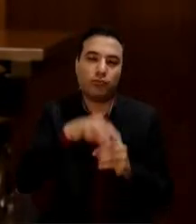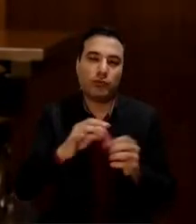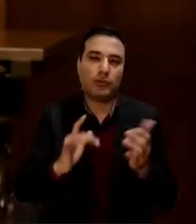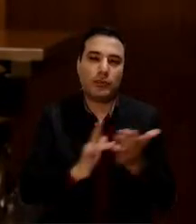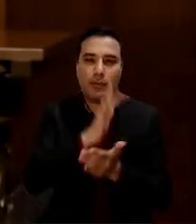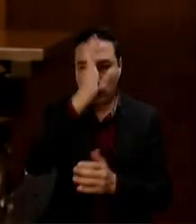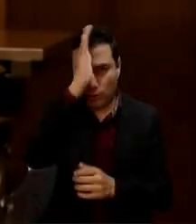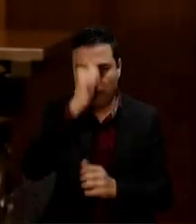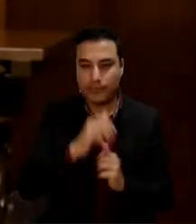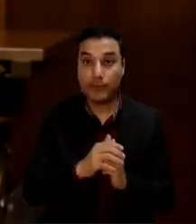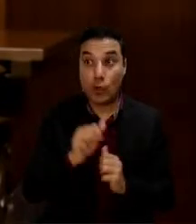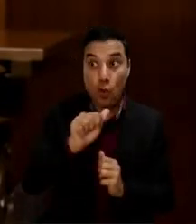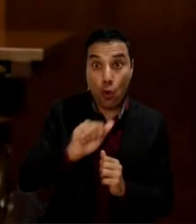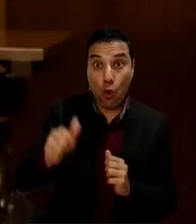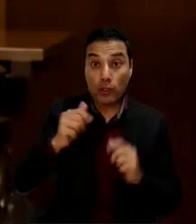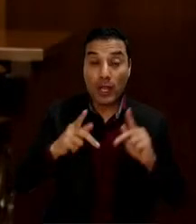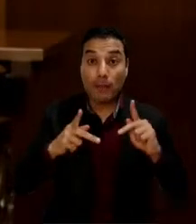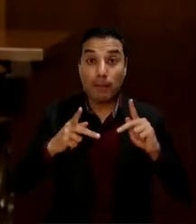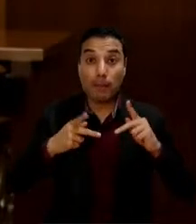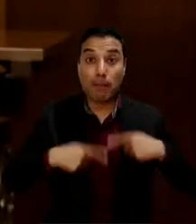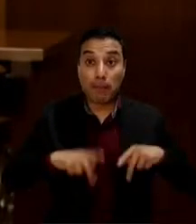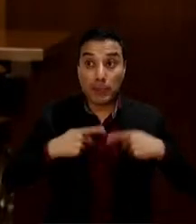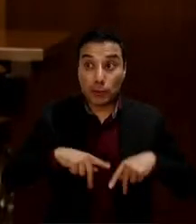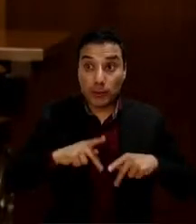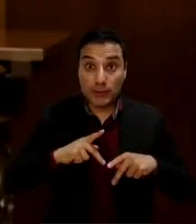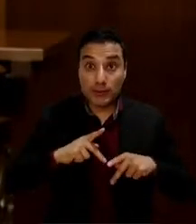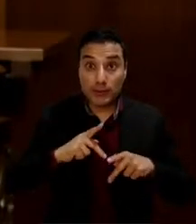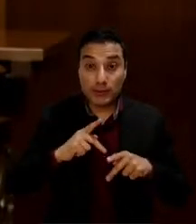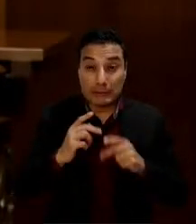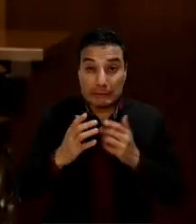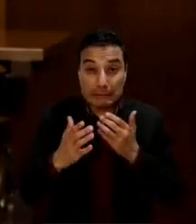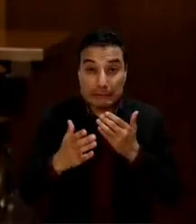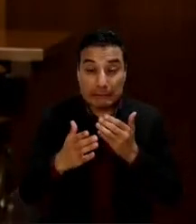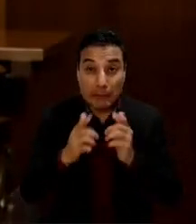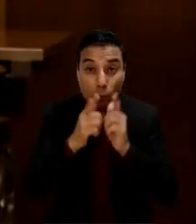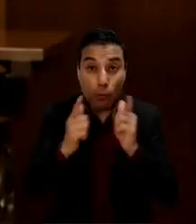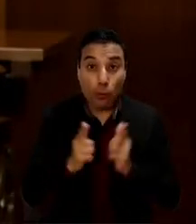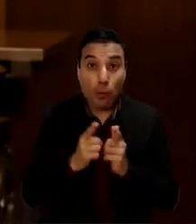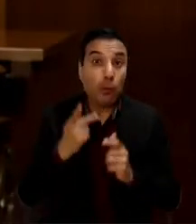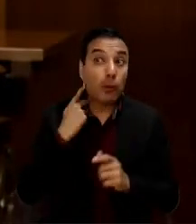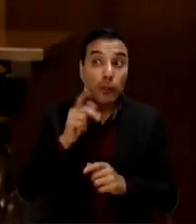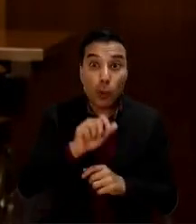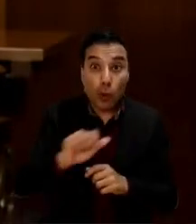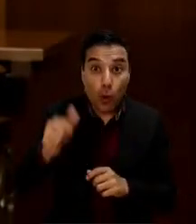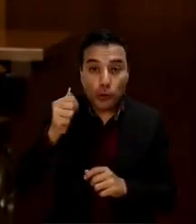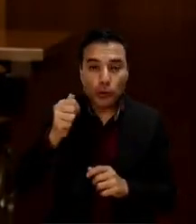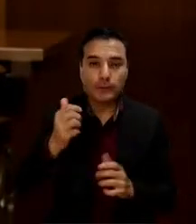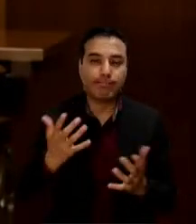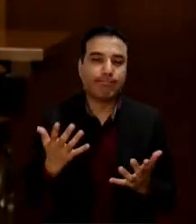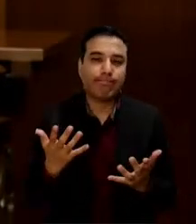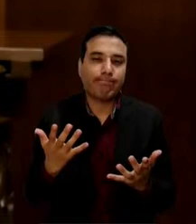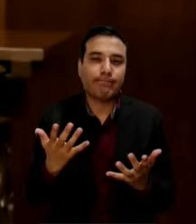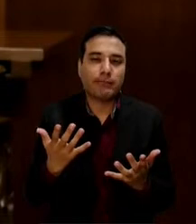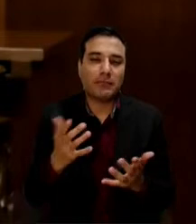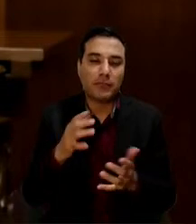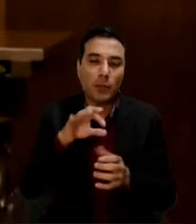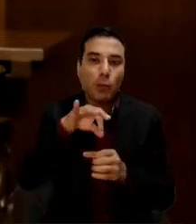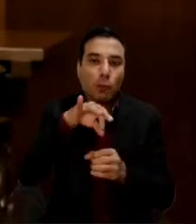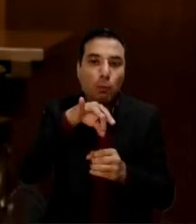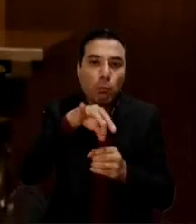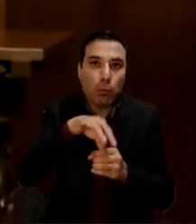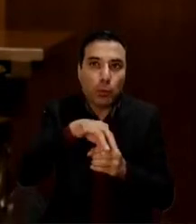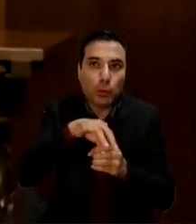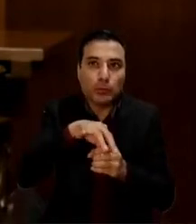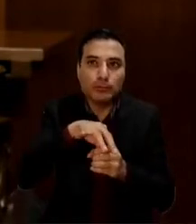minoritaria la que desientan de la opinión en general, limitándose a emitir su votación, mas